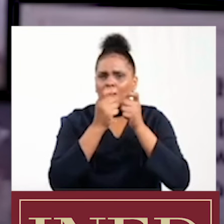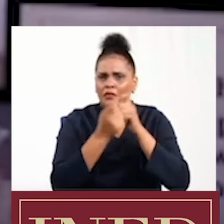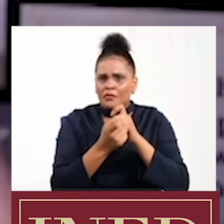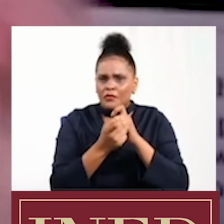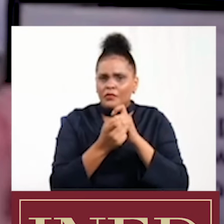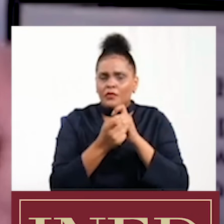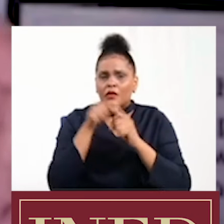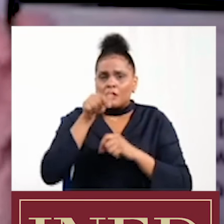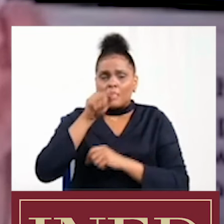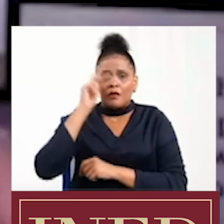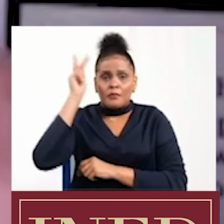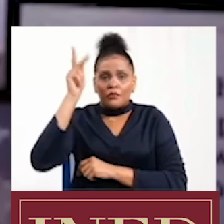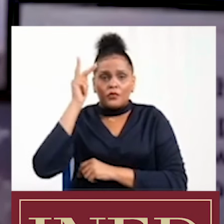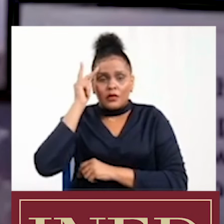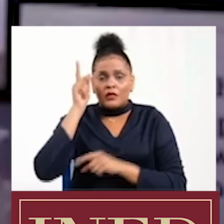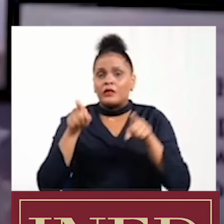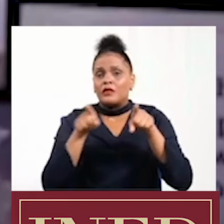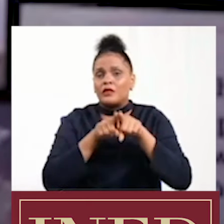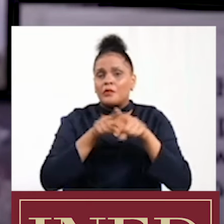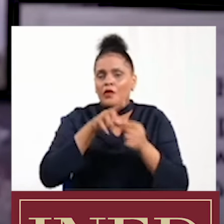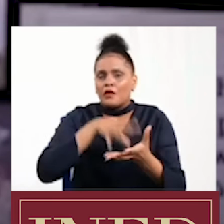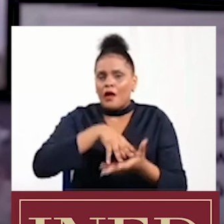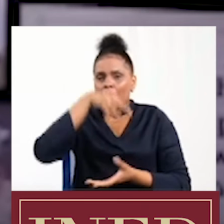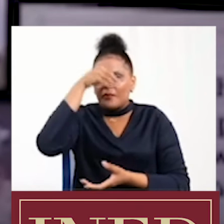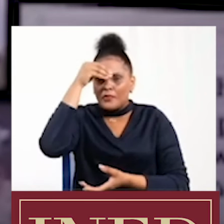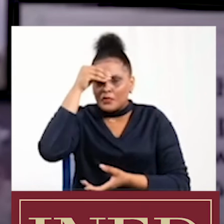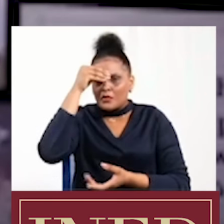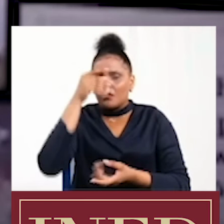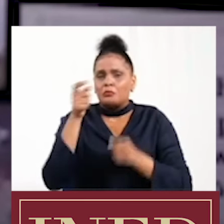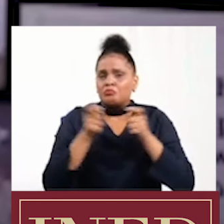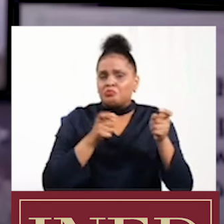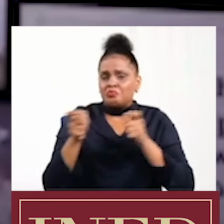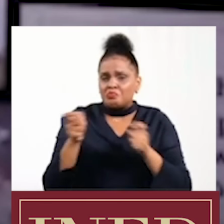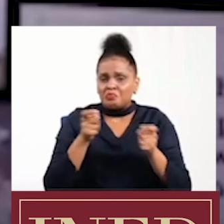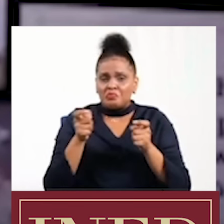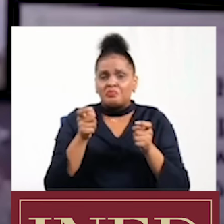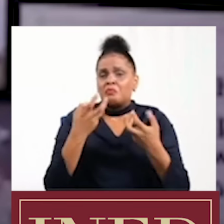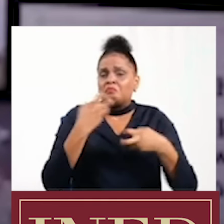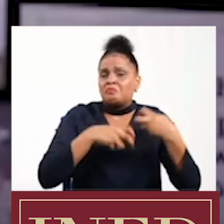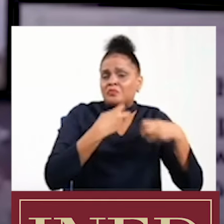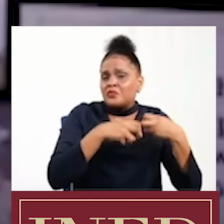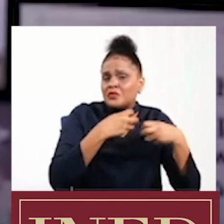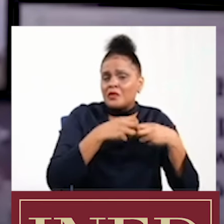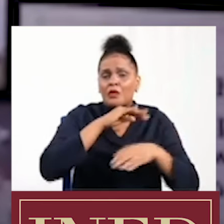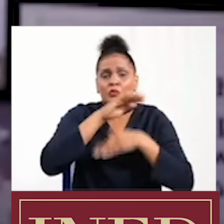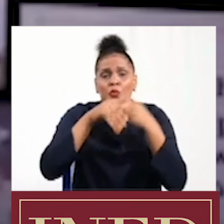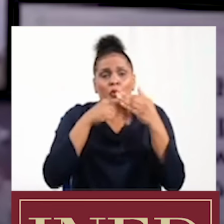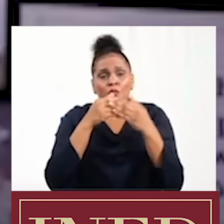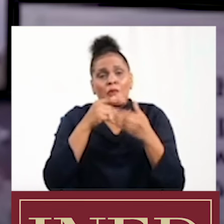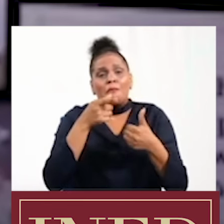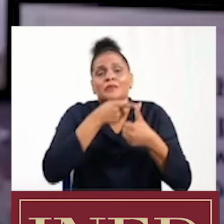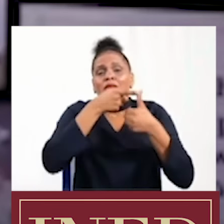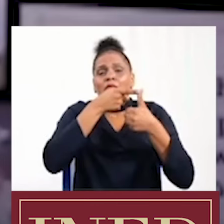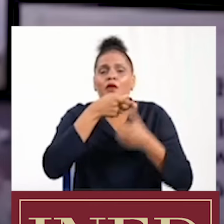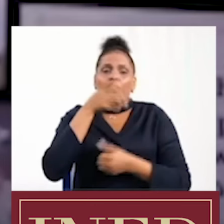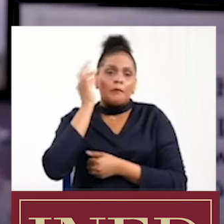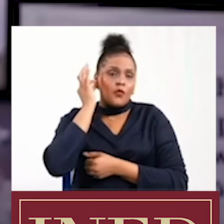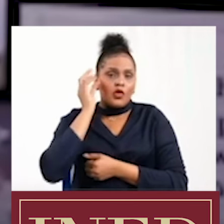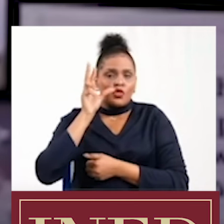en las políticas y tenemos que atender estas cuestiones que van a afectar específicamente a la mujer y que esperemos